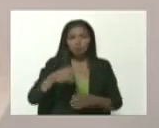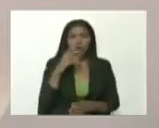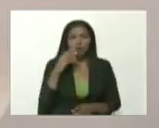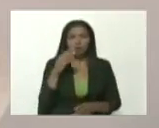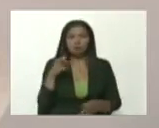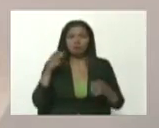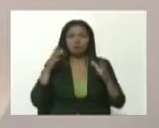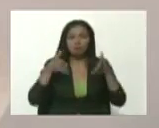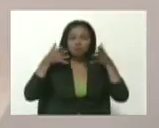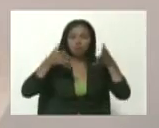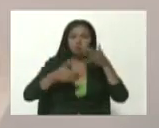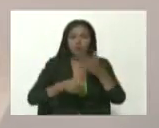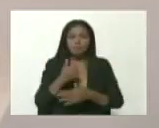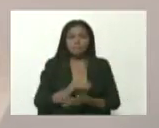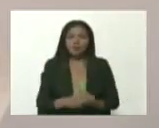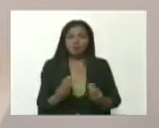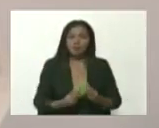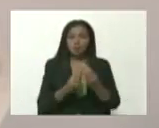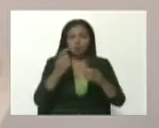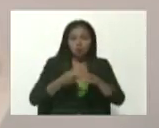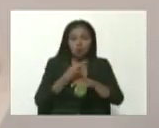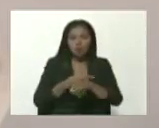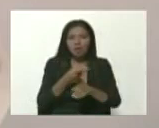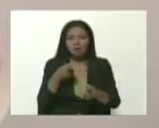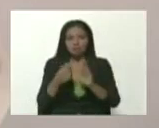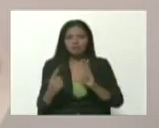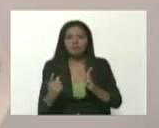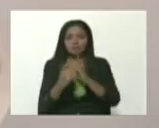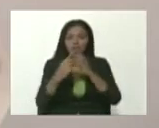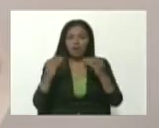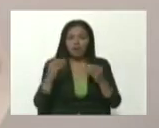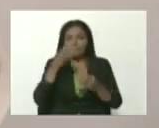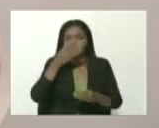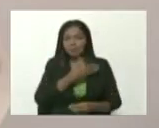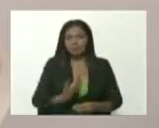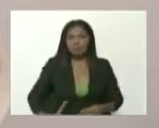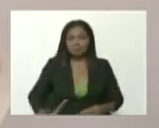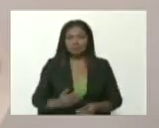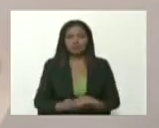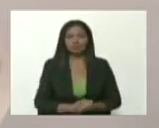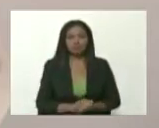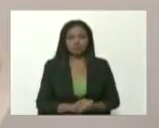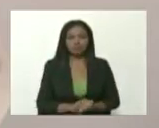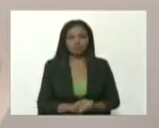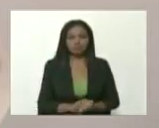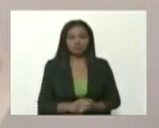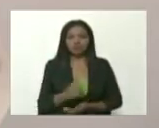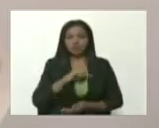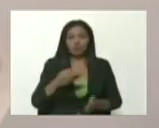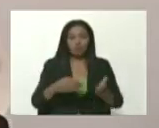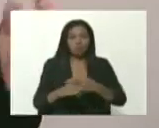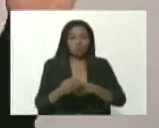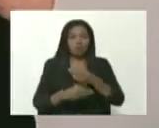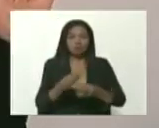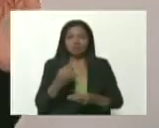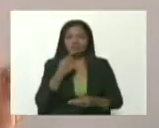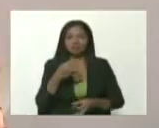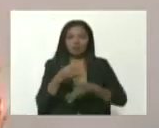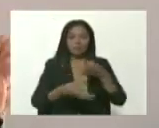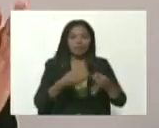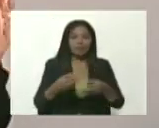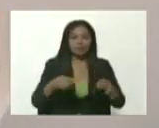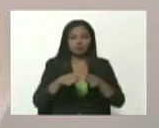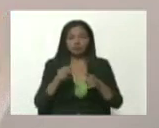va a forjar junto al gobierno, junto a su presidente. Y bueno, nosotros vamos, presidente, diciendo